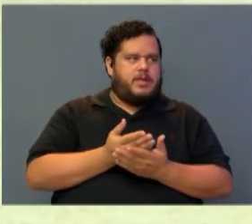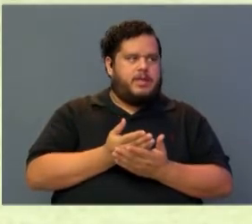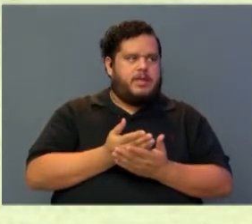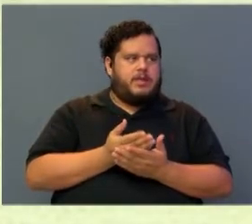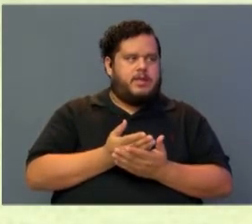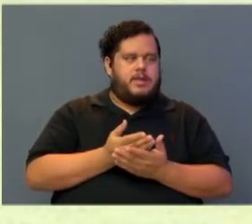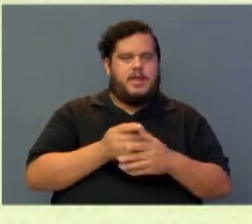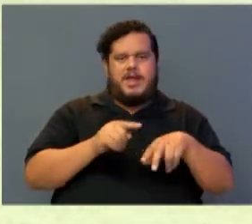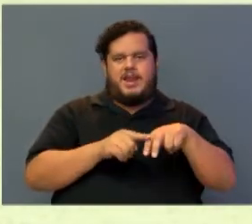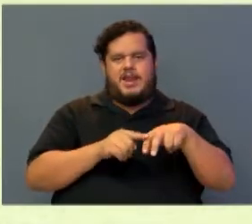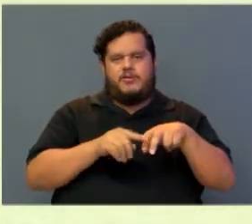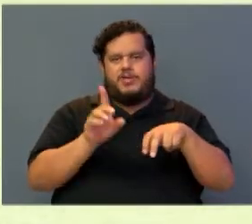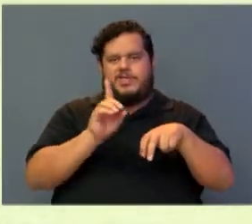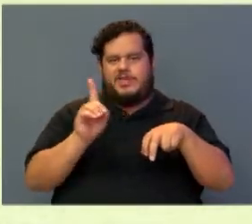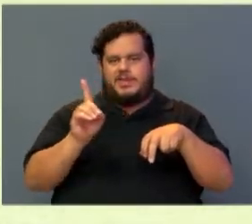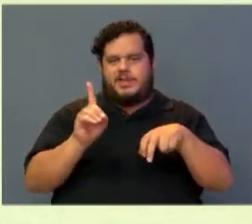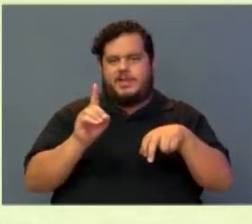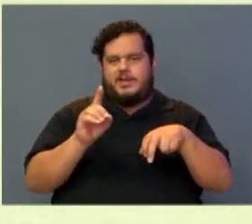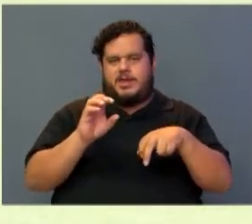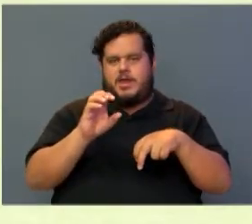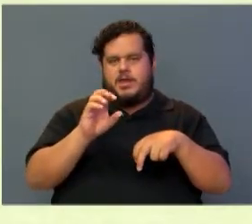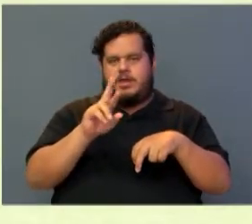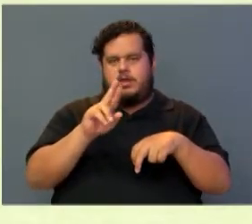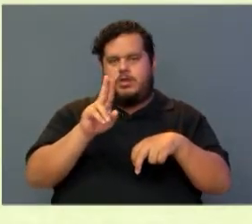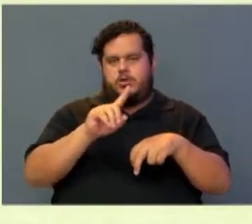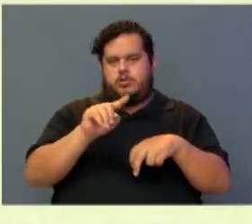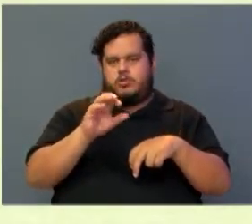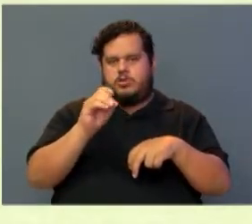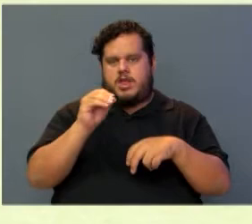la rodilla derecha, cruzado, meniscos.